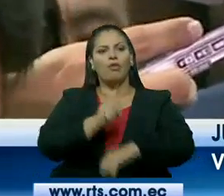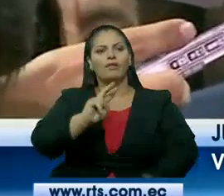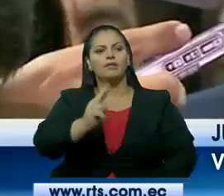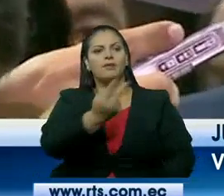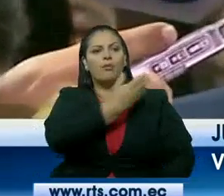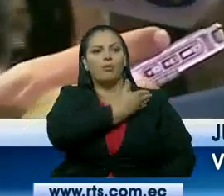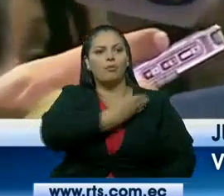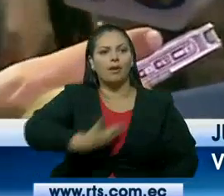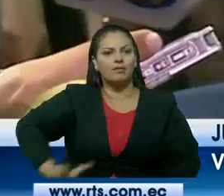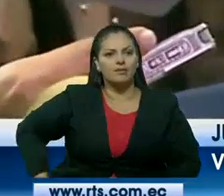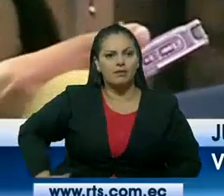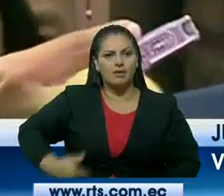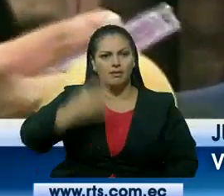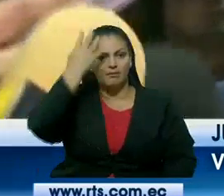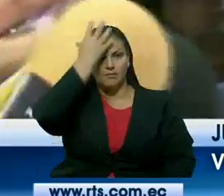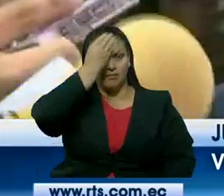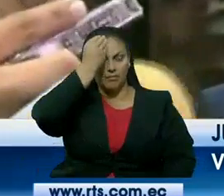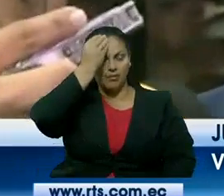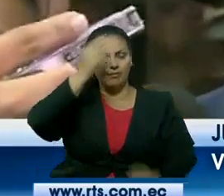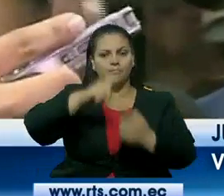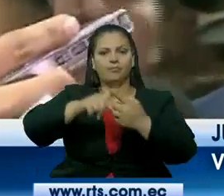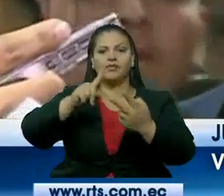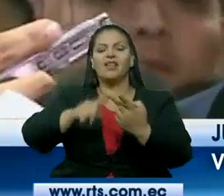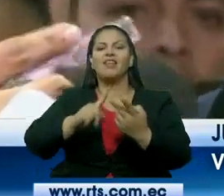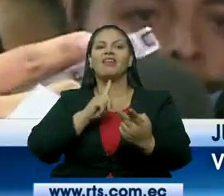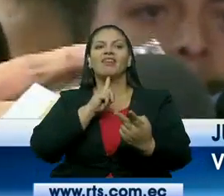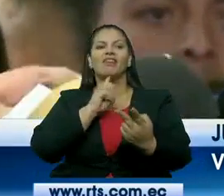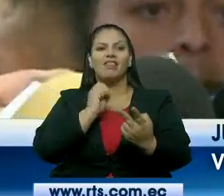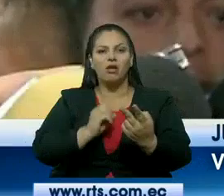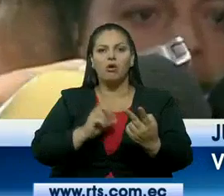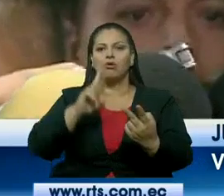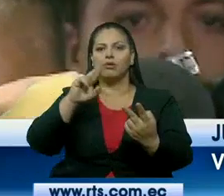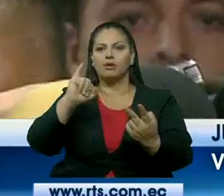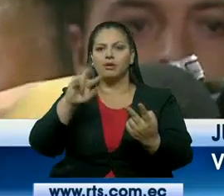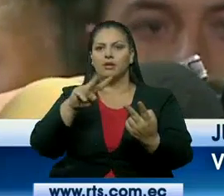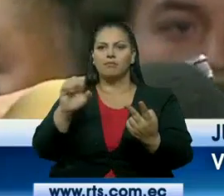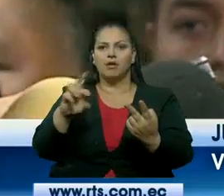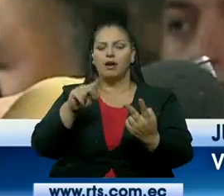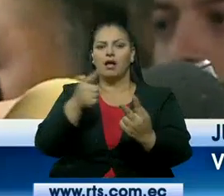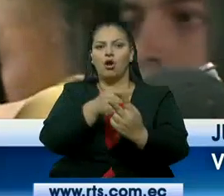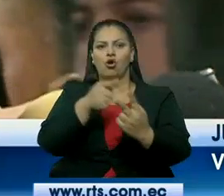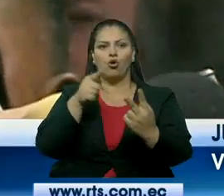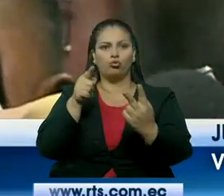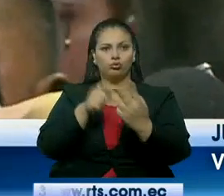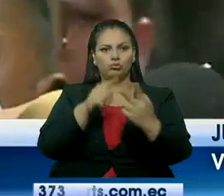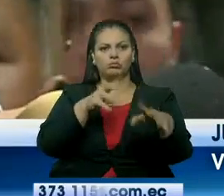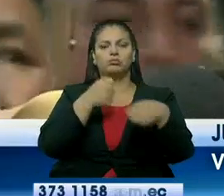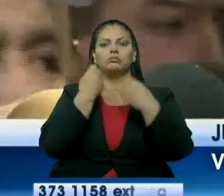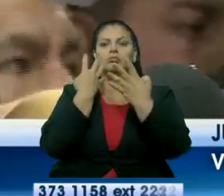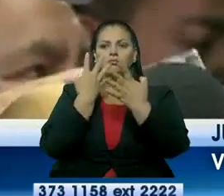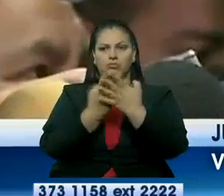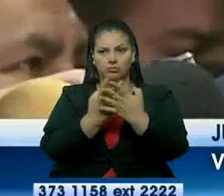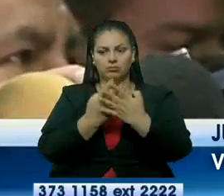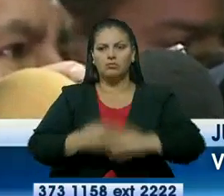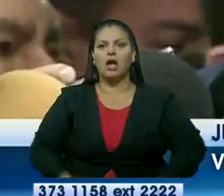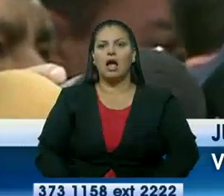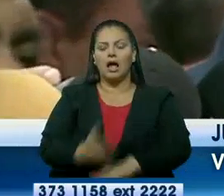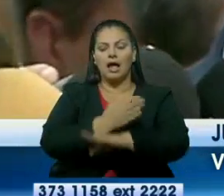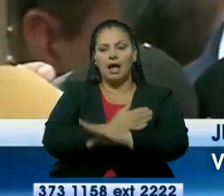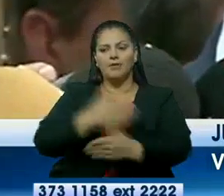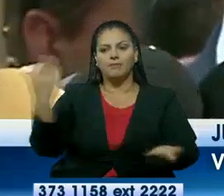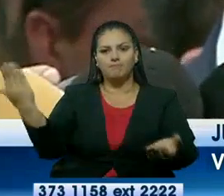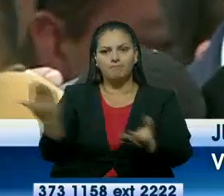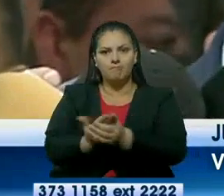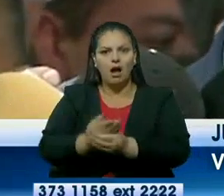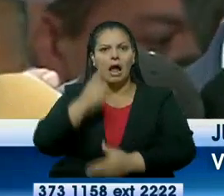dos procesados, del ingeniero Glass y del señor Rivera, es una decisión que se funda en los elementos de